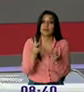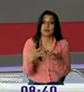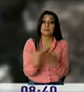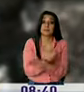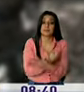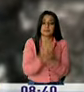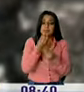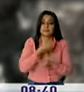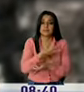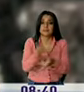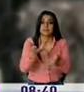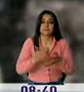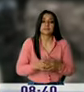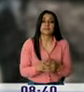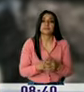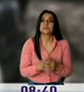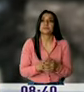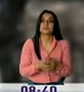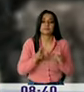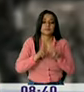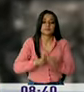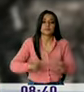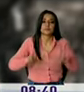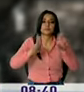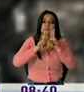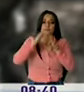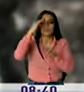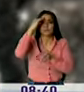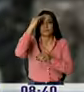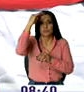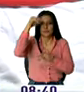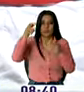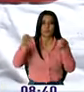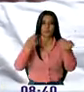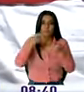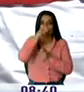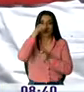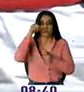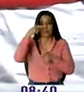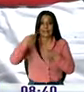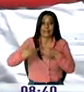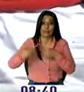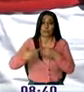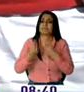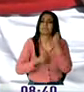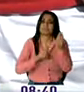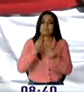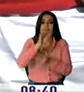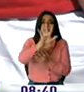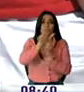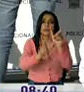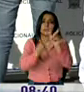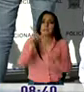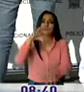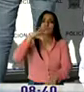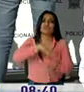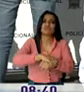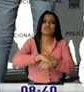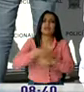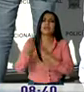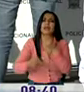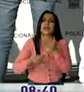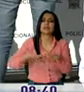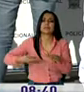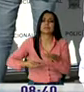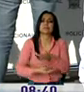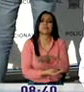La Unidad Antinarcóticos del Distrito Metropolitano de Quito detuvo a 5 ciudadanos que iban a realizar una transacción